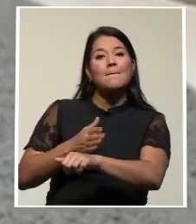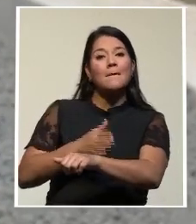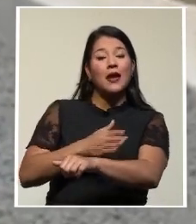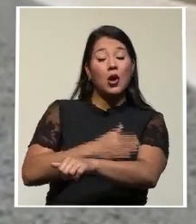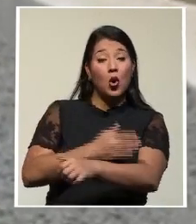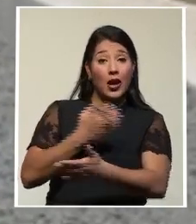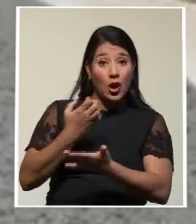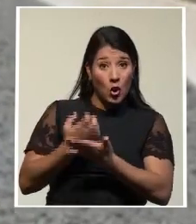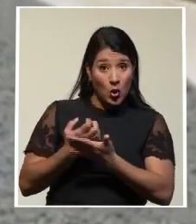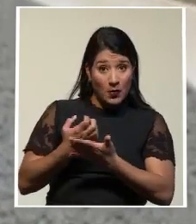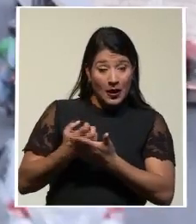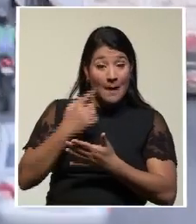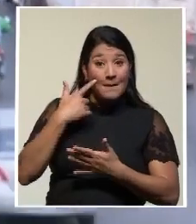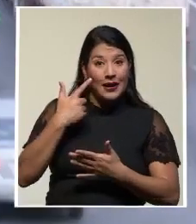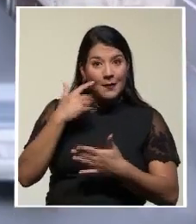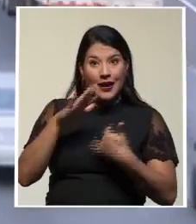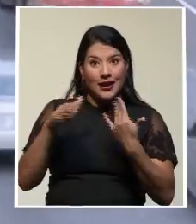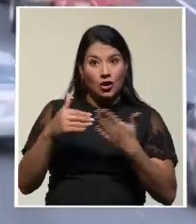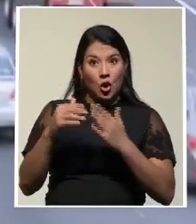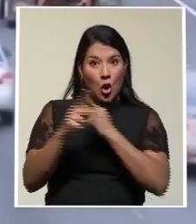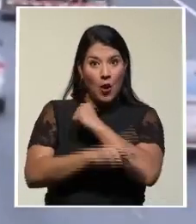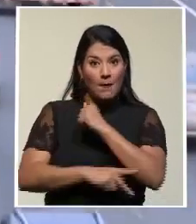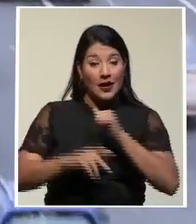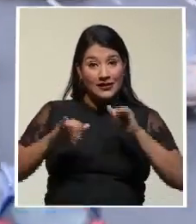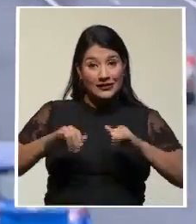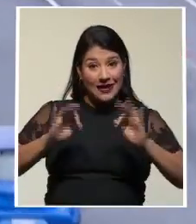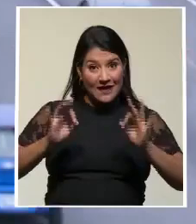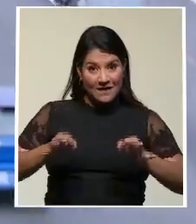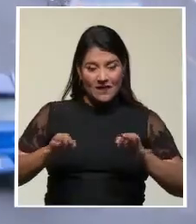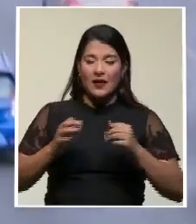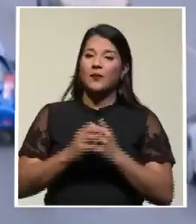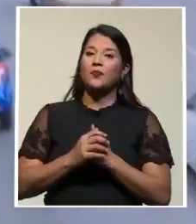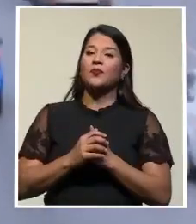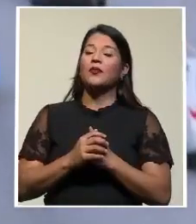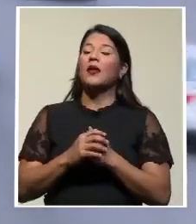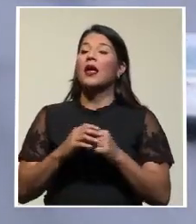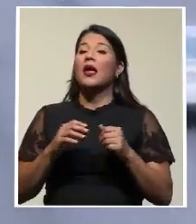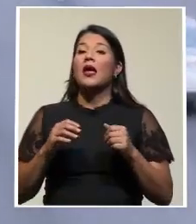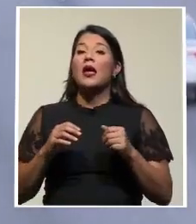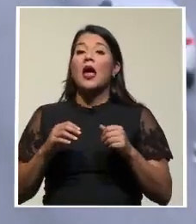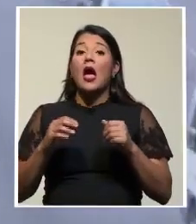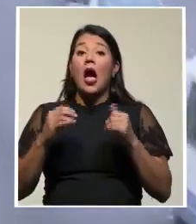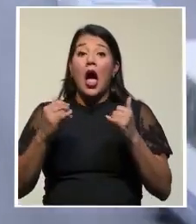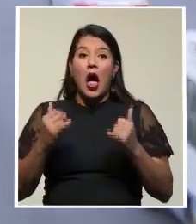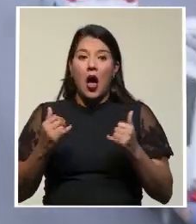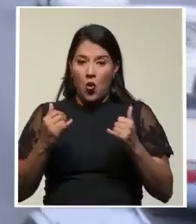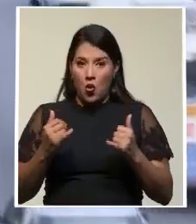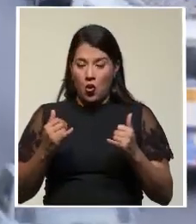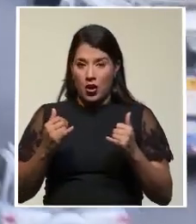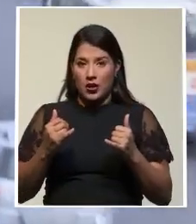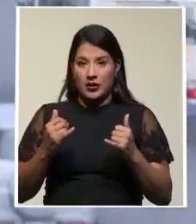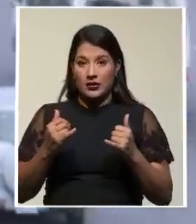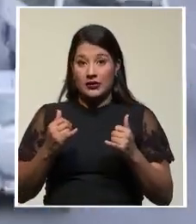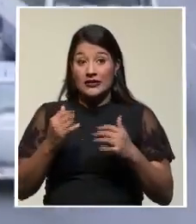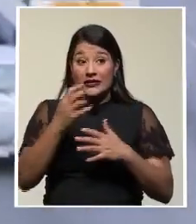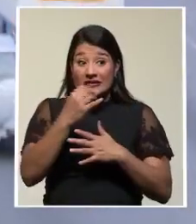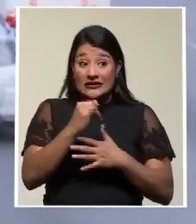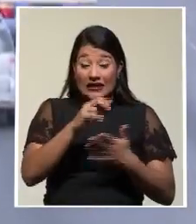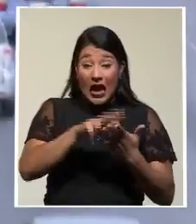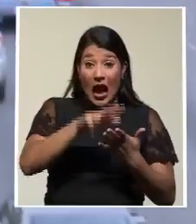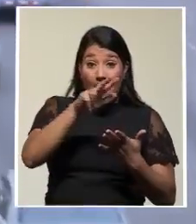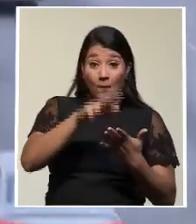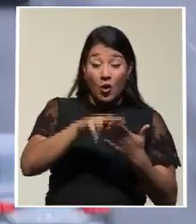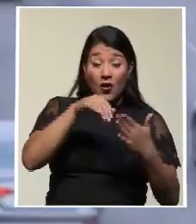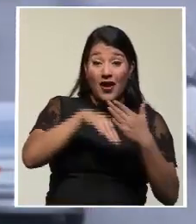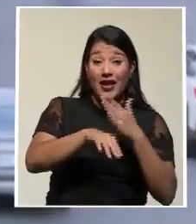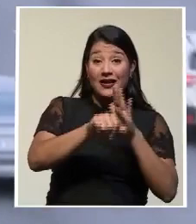para que todo el país esté bien. Ante la tan siquiera opción de poner un veto a este proyecto, en caso de ser aprobado en el